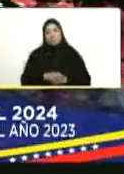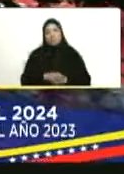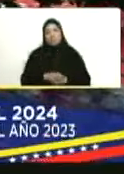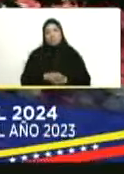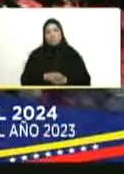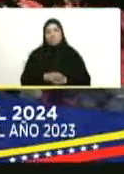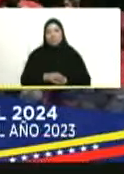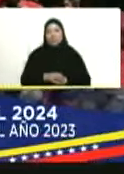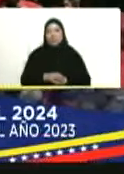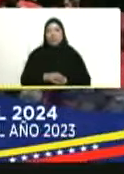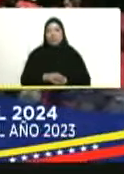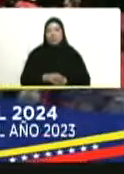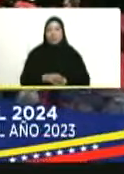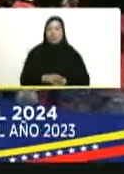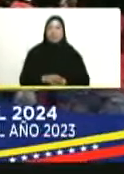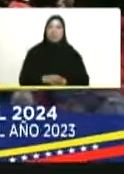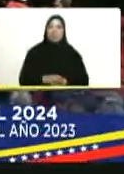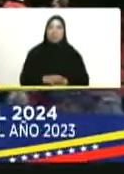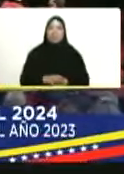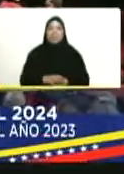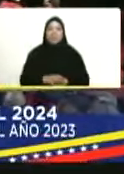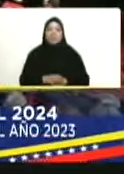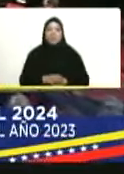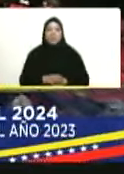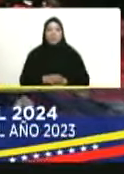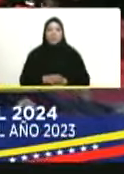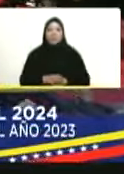Es más, lo lancé en mi